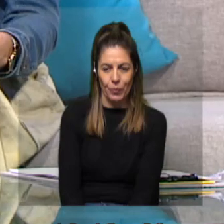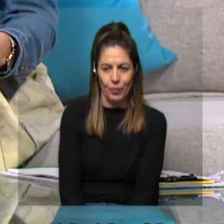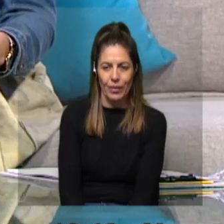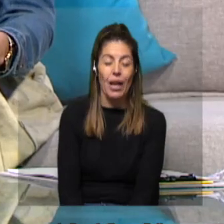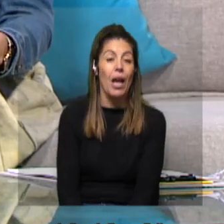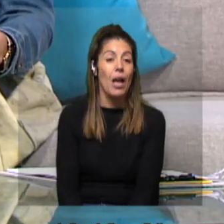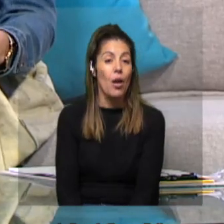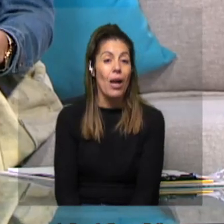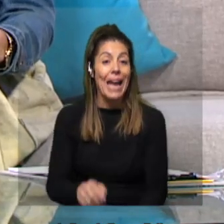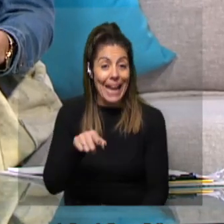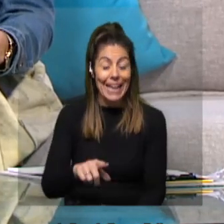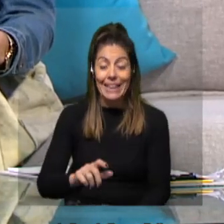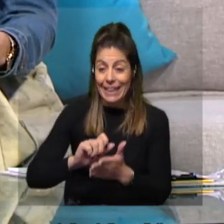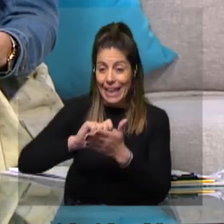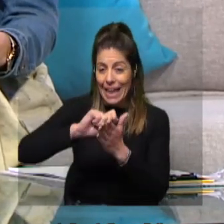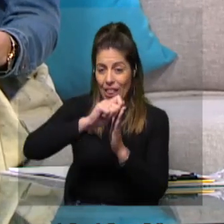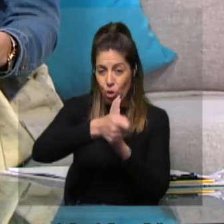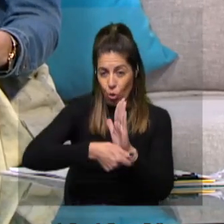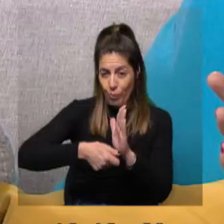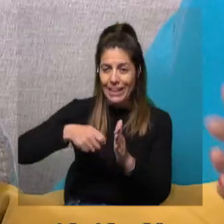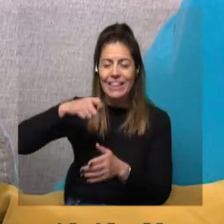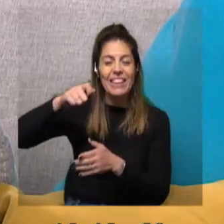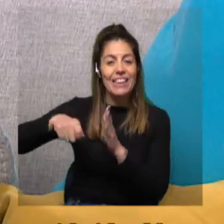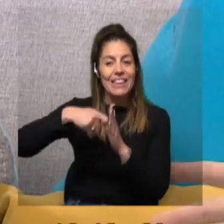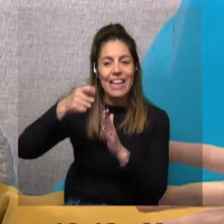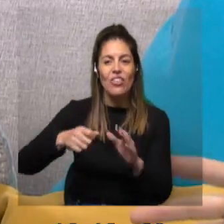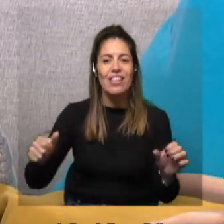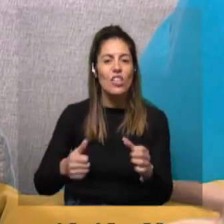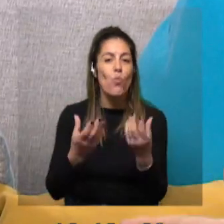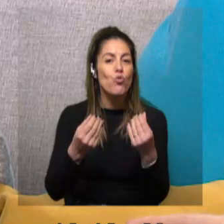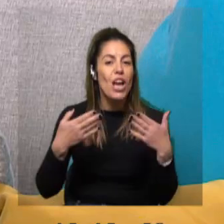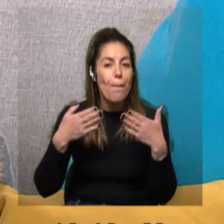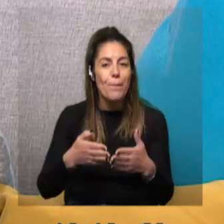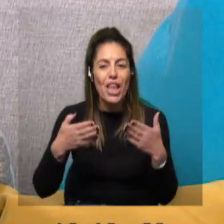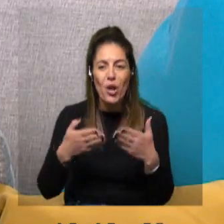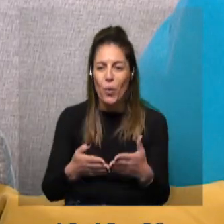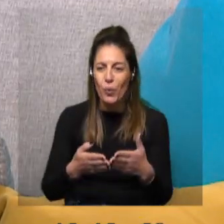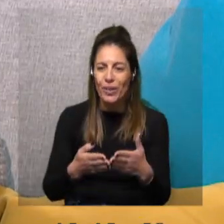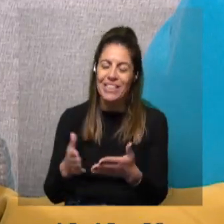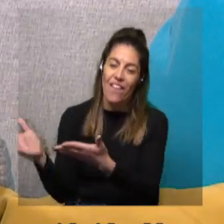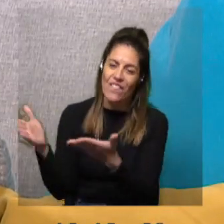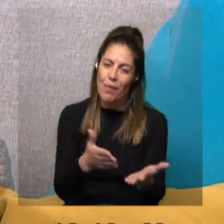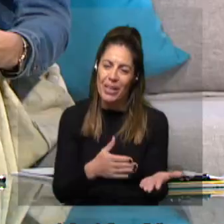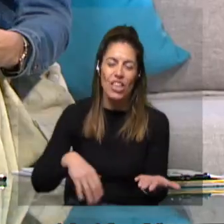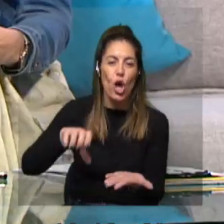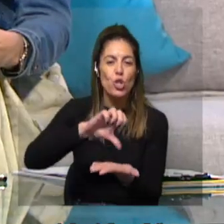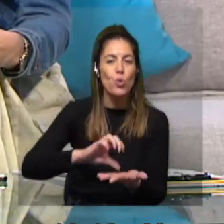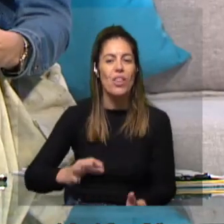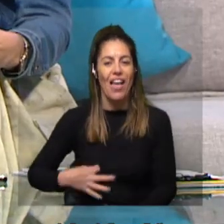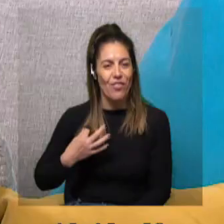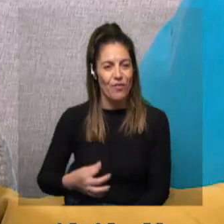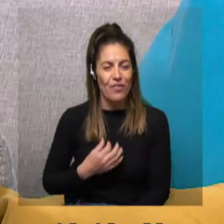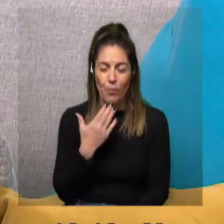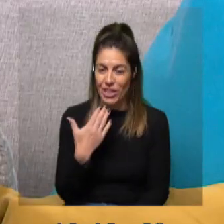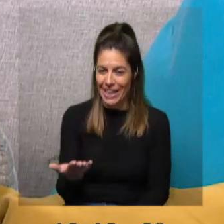Simone, porque este documental nos tiene haciéndote muchas preguntas desde hace ya un rato, así que muy bienvenido a Ciudad Viva. Muchas gracias por la